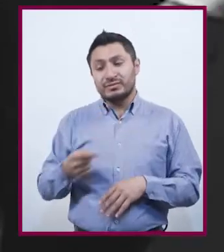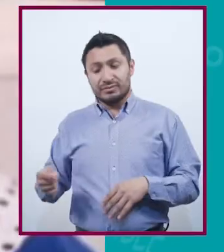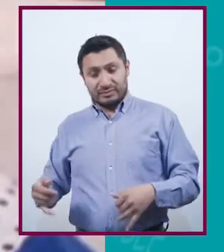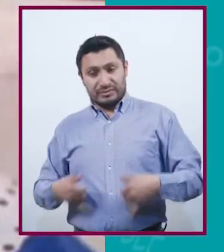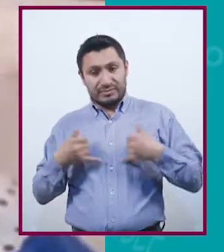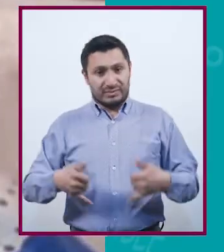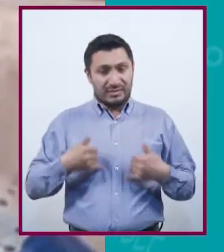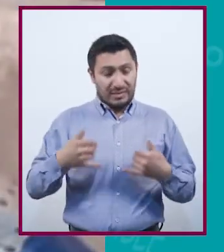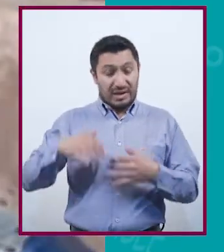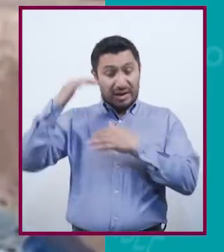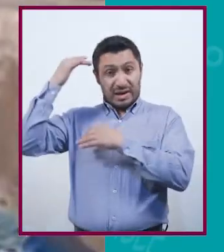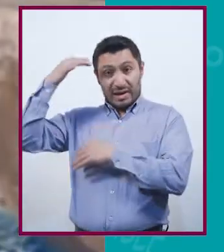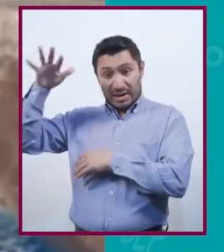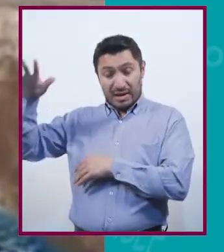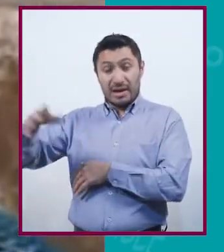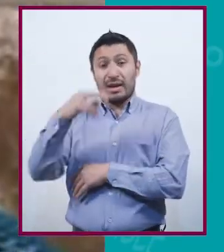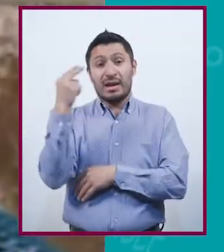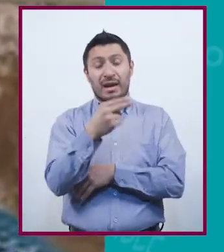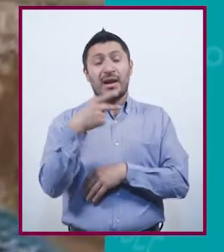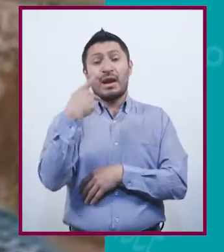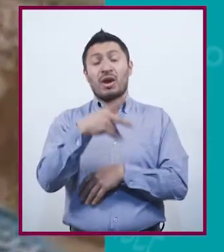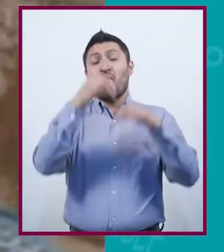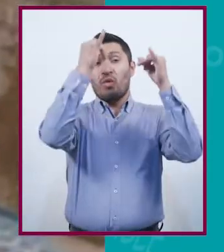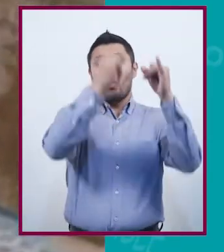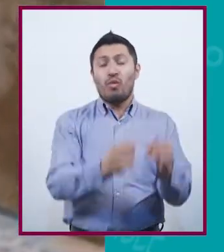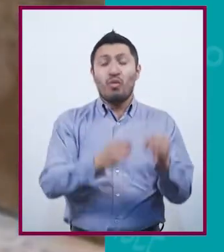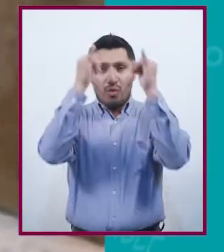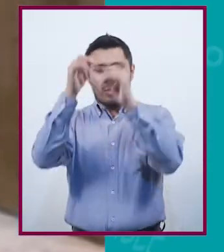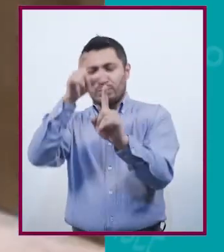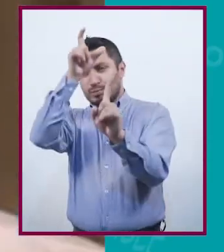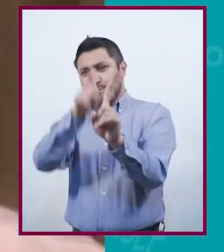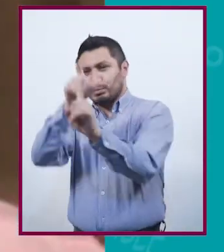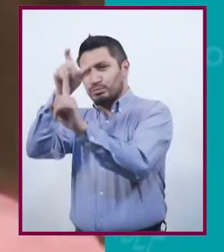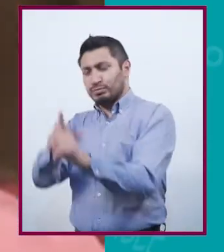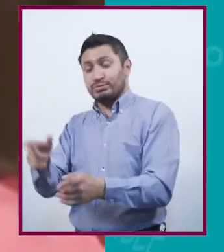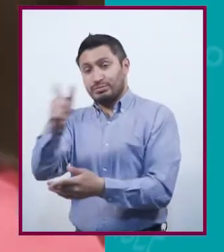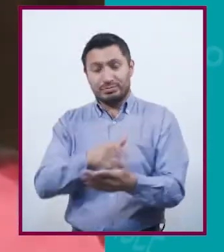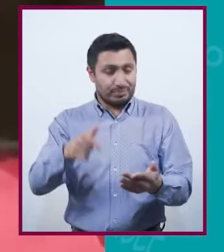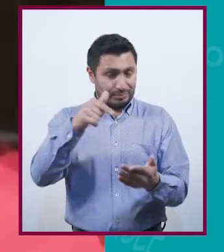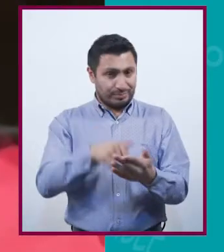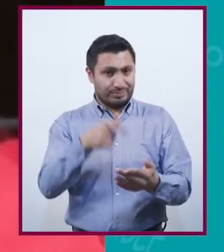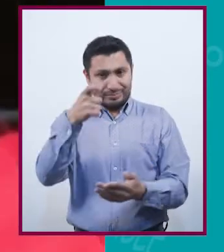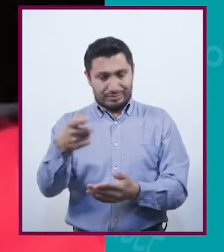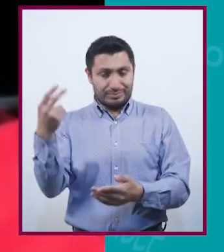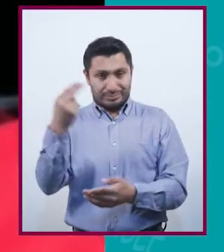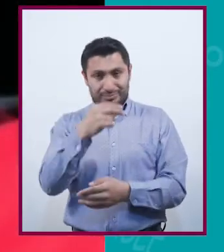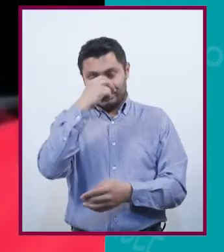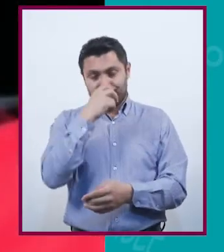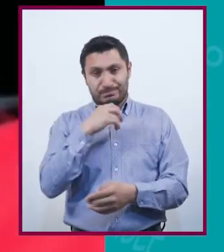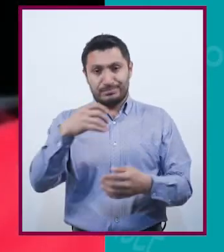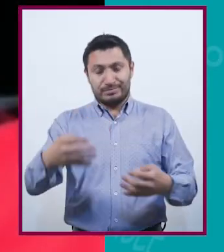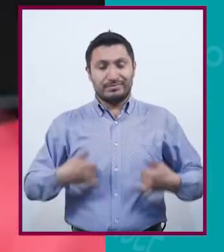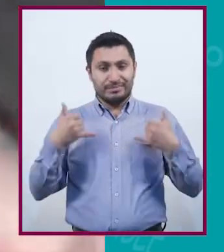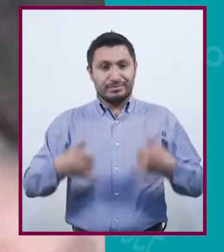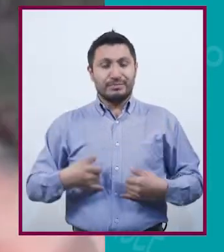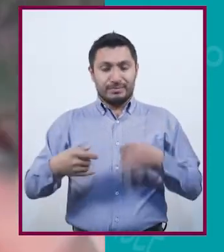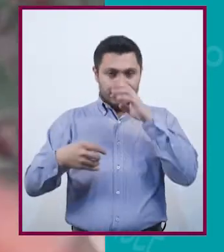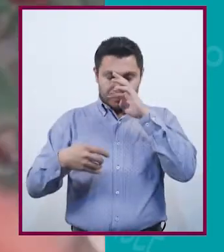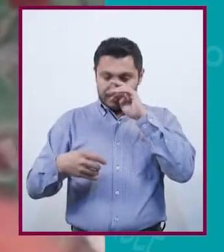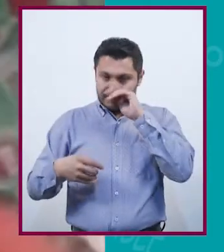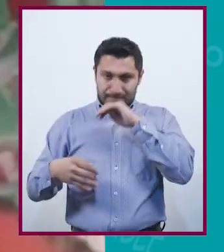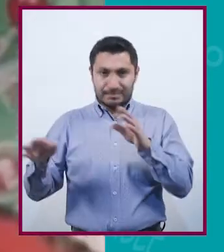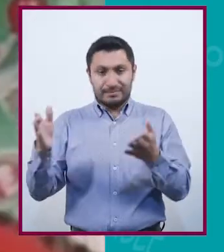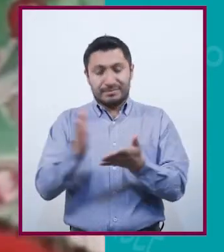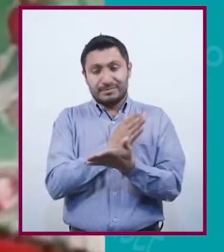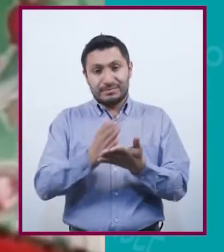juventud. La cuestión es que la juventud, vacilante entre la adolescencia y la adultez, necesita formar su propia identidad